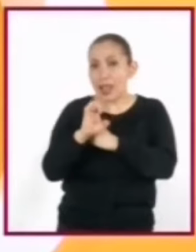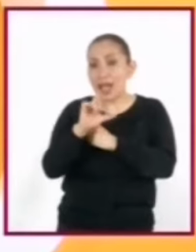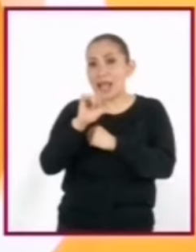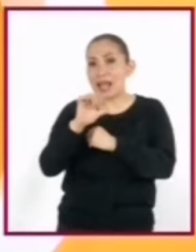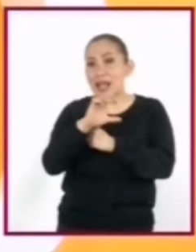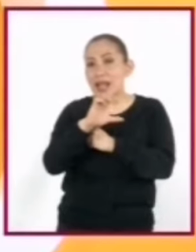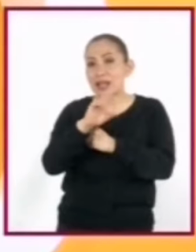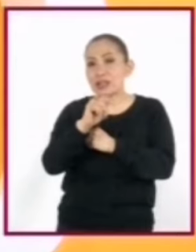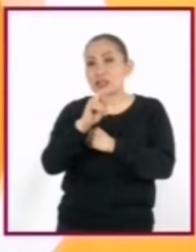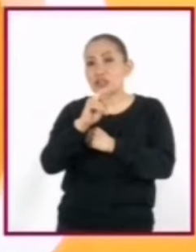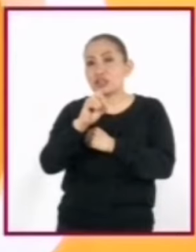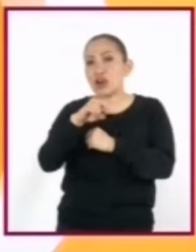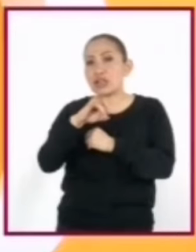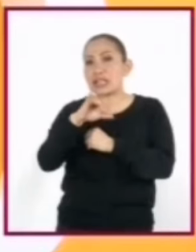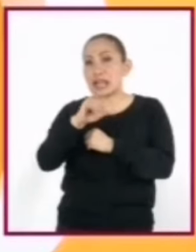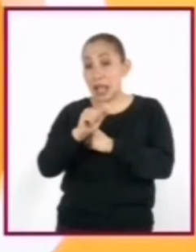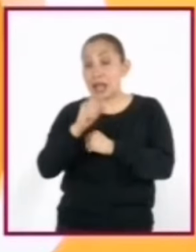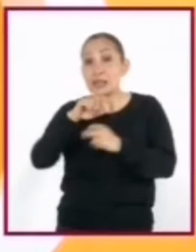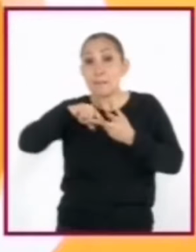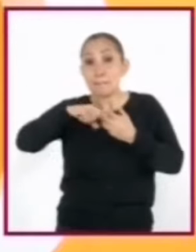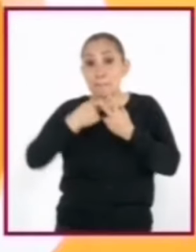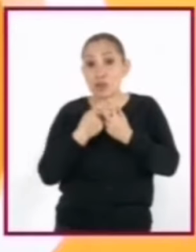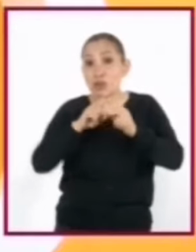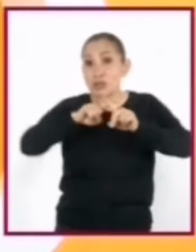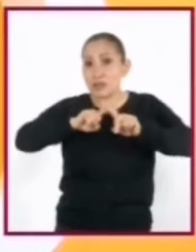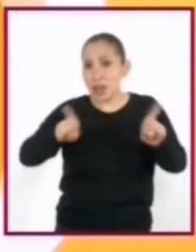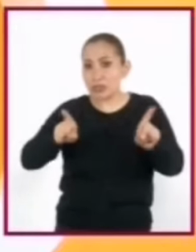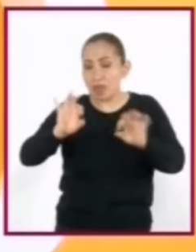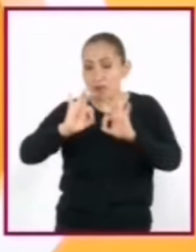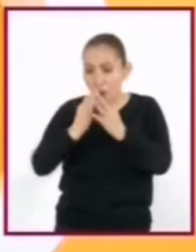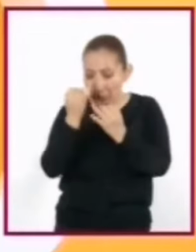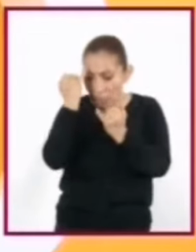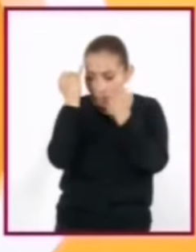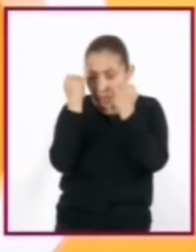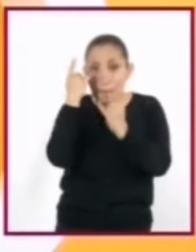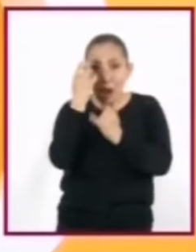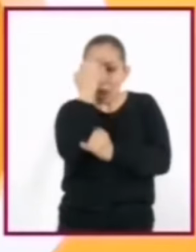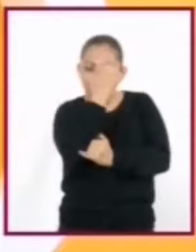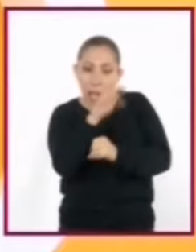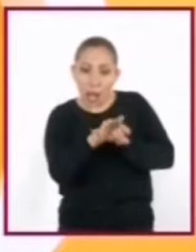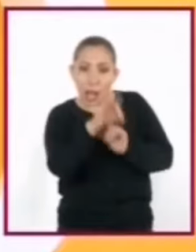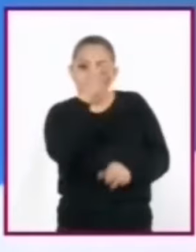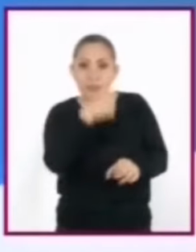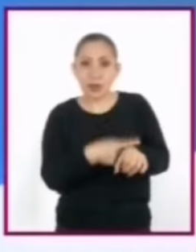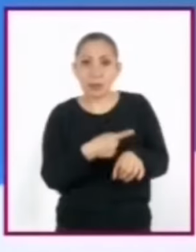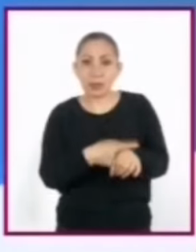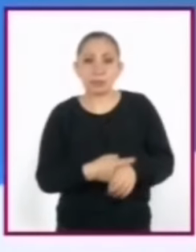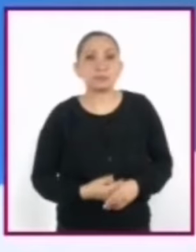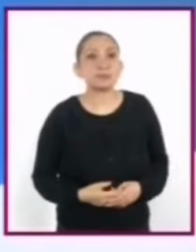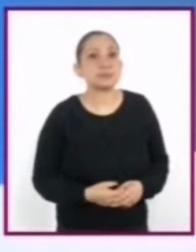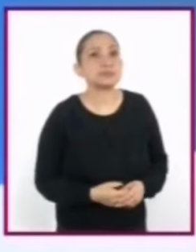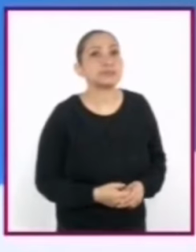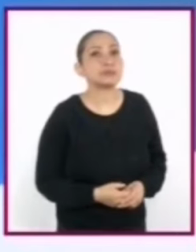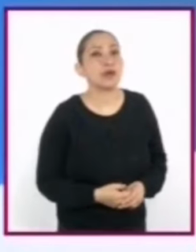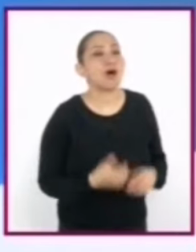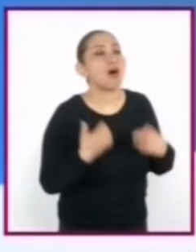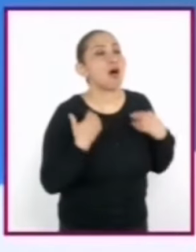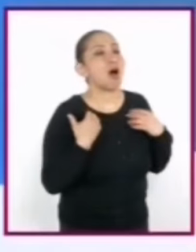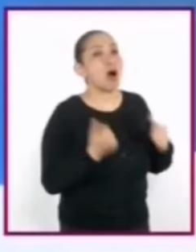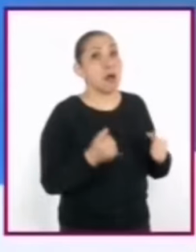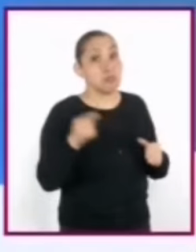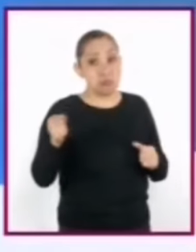Surgió así la creación de diversas técnicas para el diagnóstico de enfermedades. Ahora comprendo